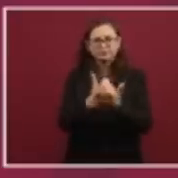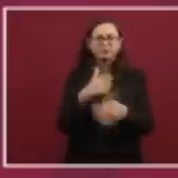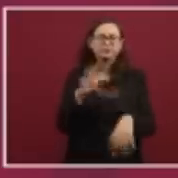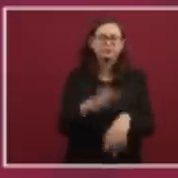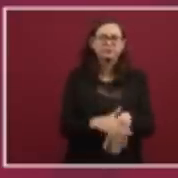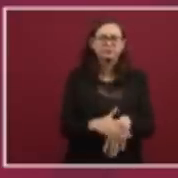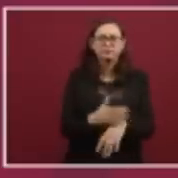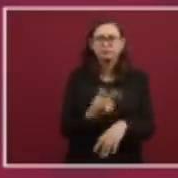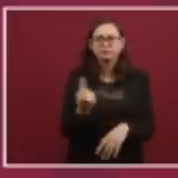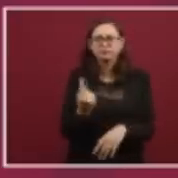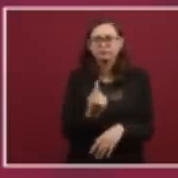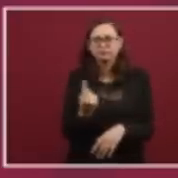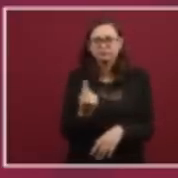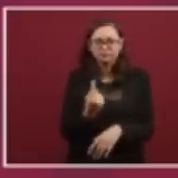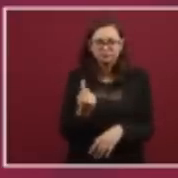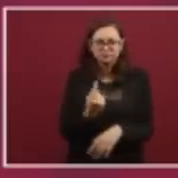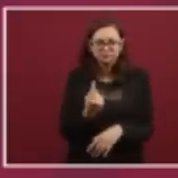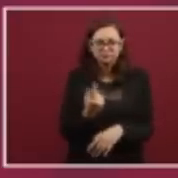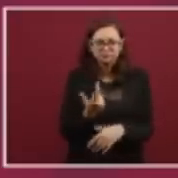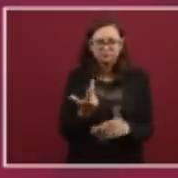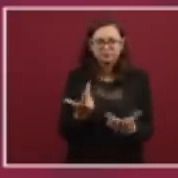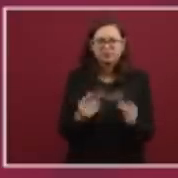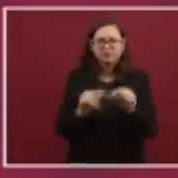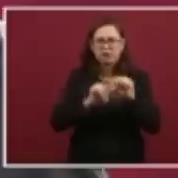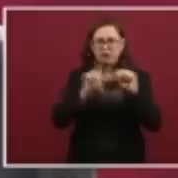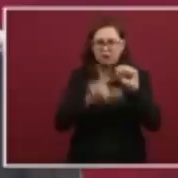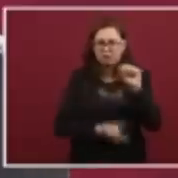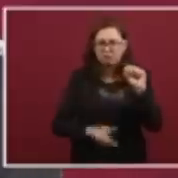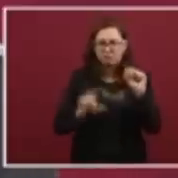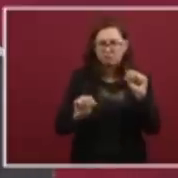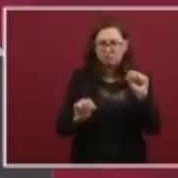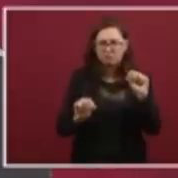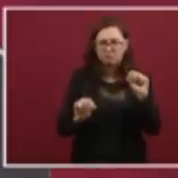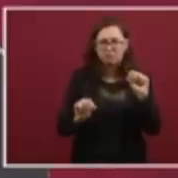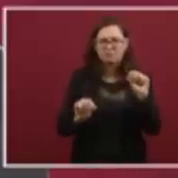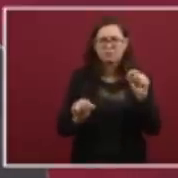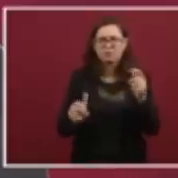porque México